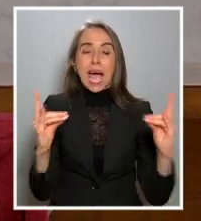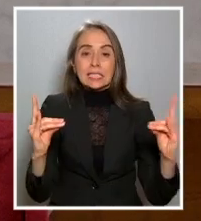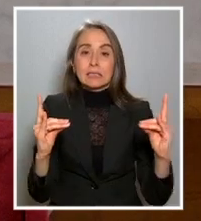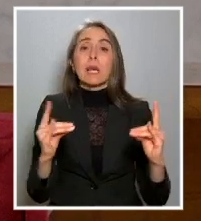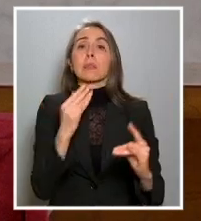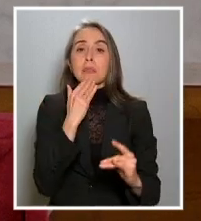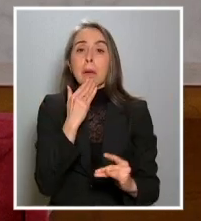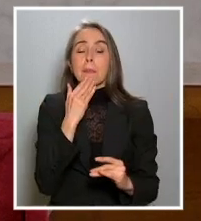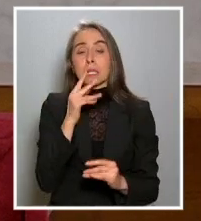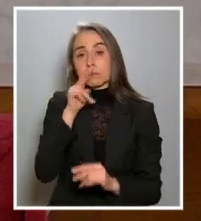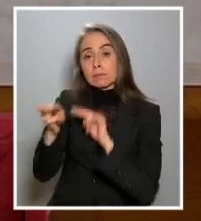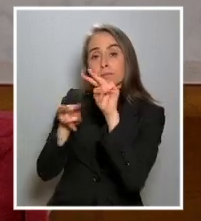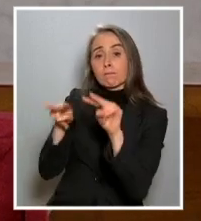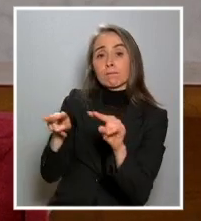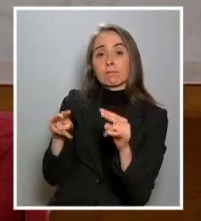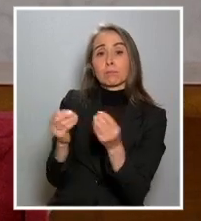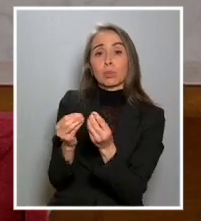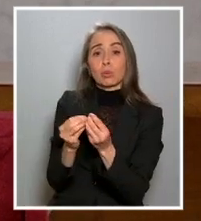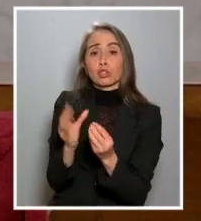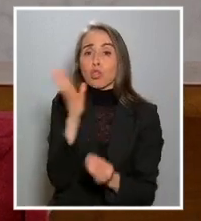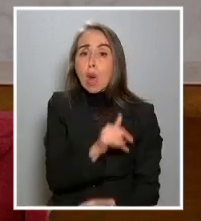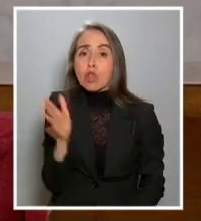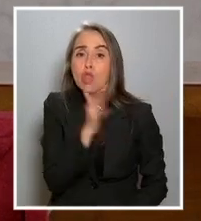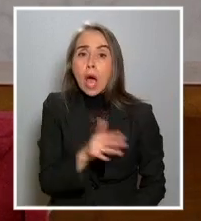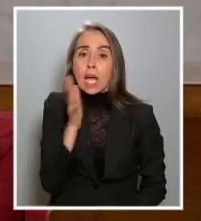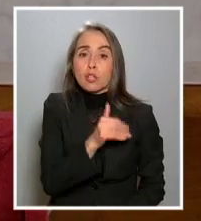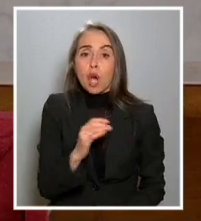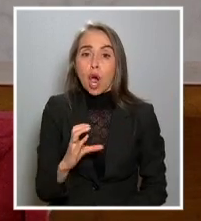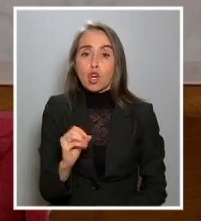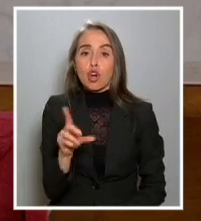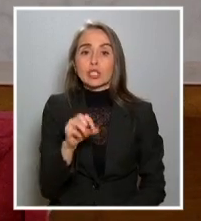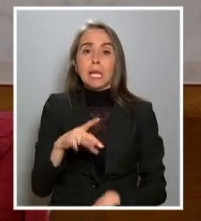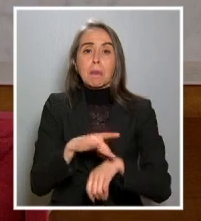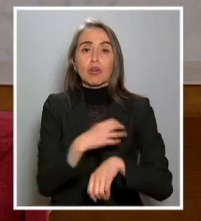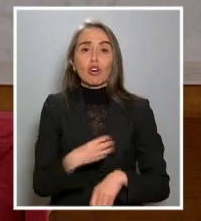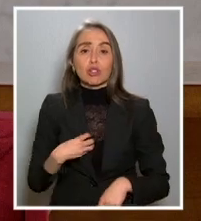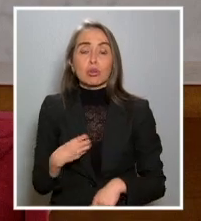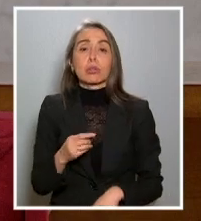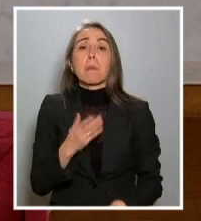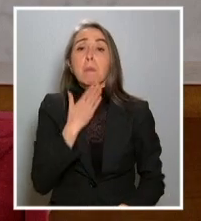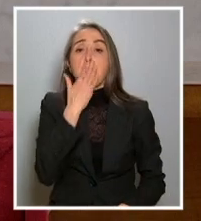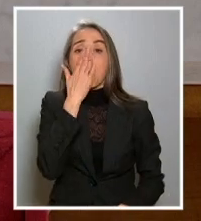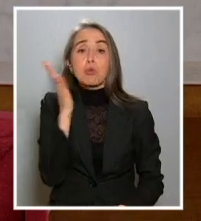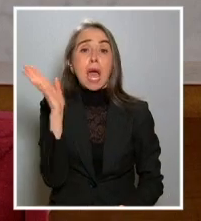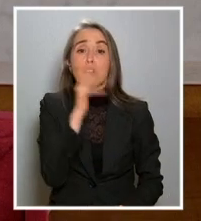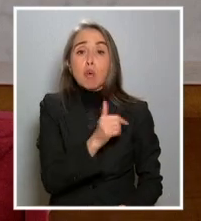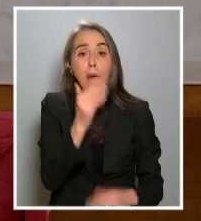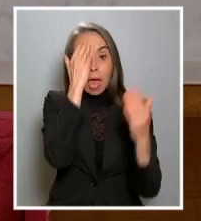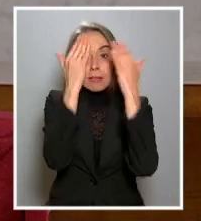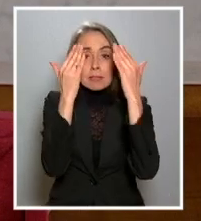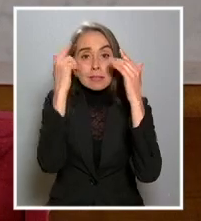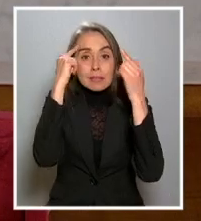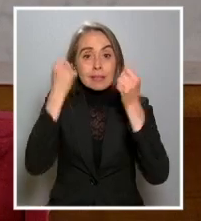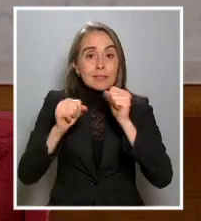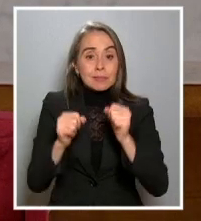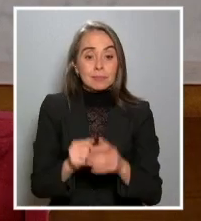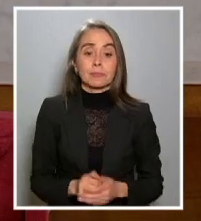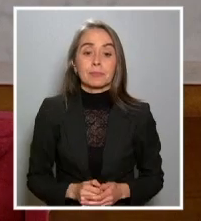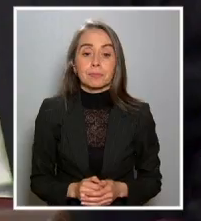hacernos cargo de situaciones de precariedad de algunos COSAM, como el de Punta Arenas.